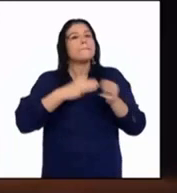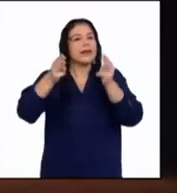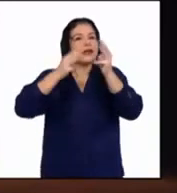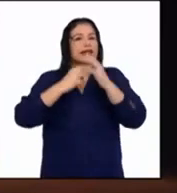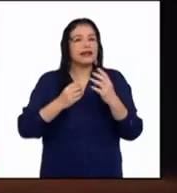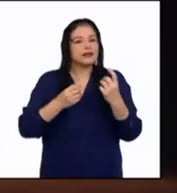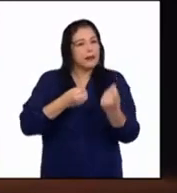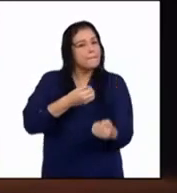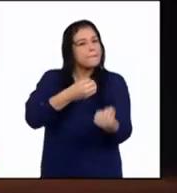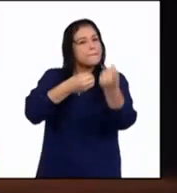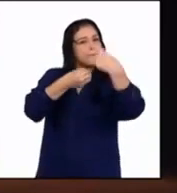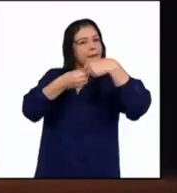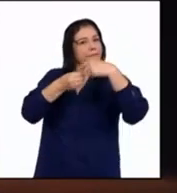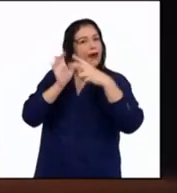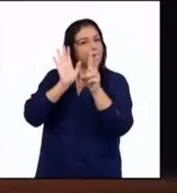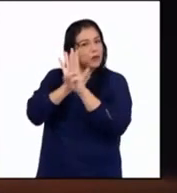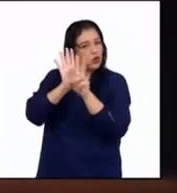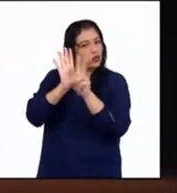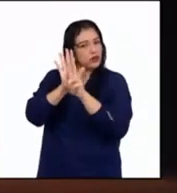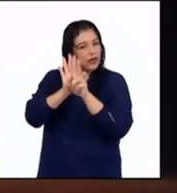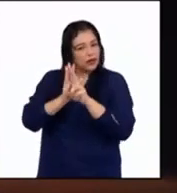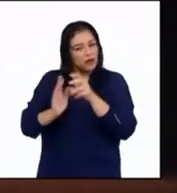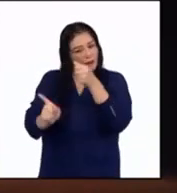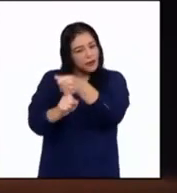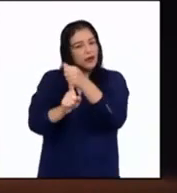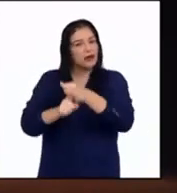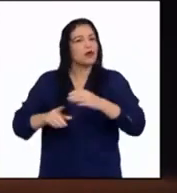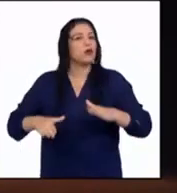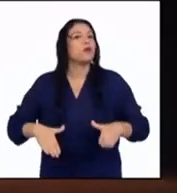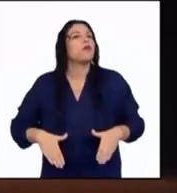voluntarios para que ellos pudiesen